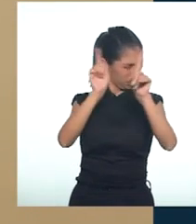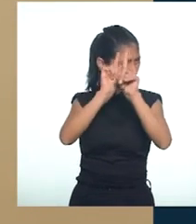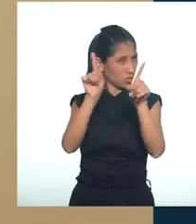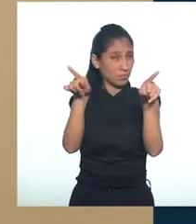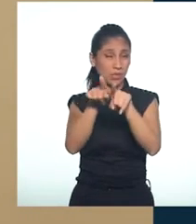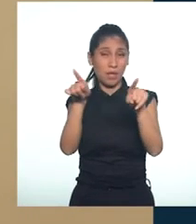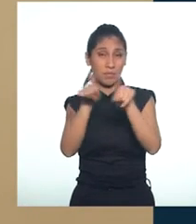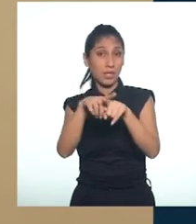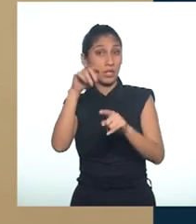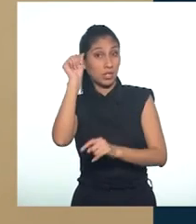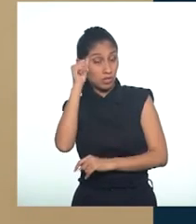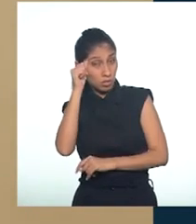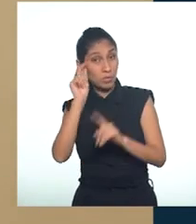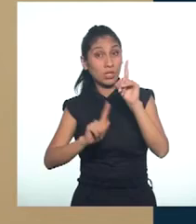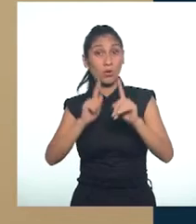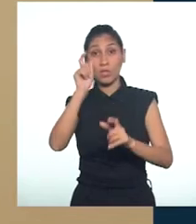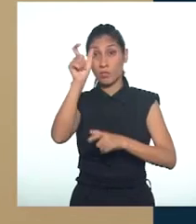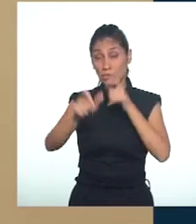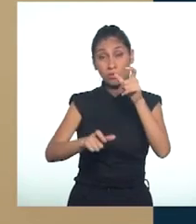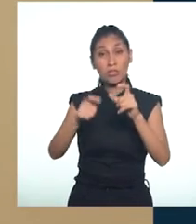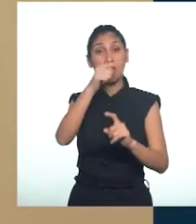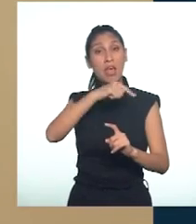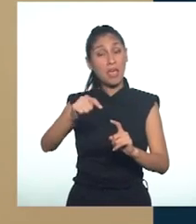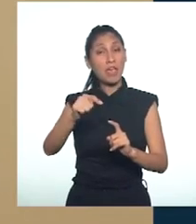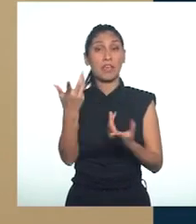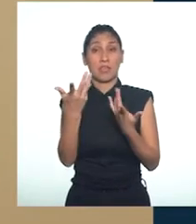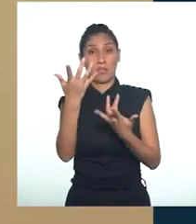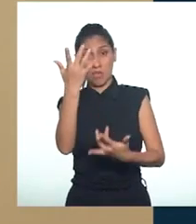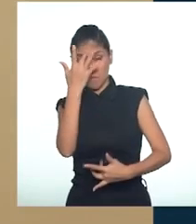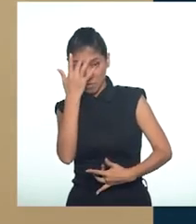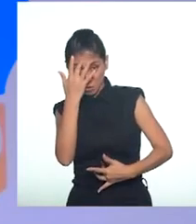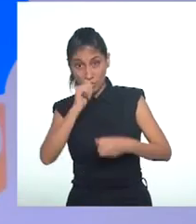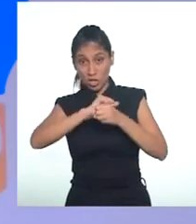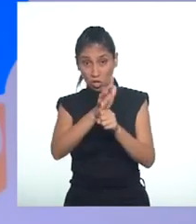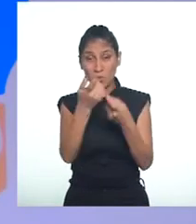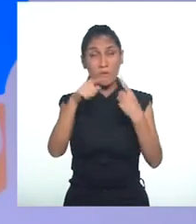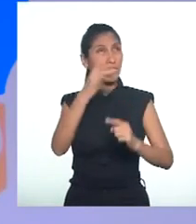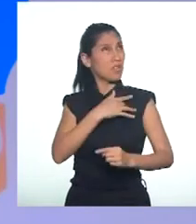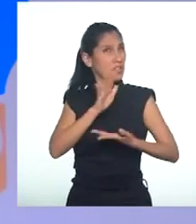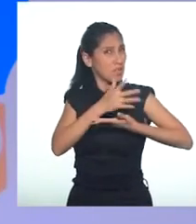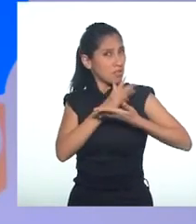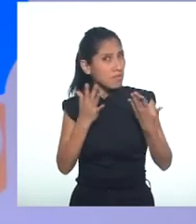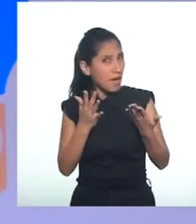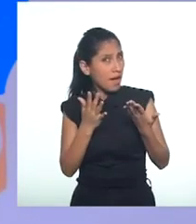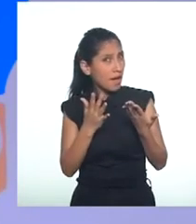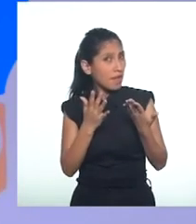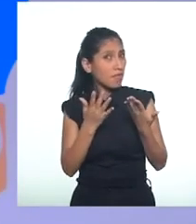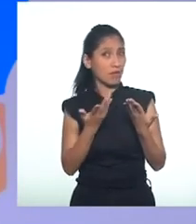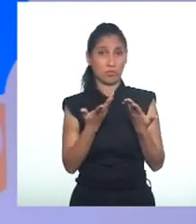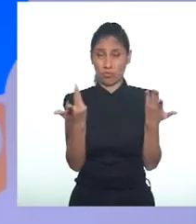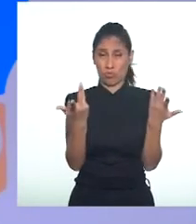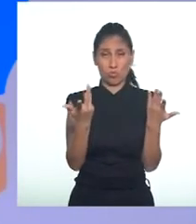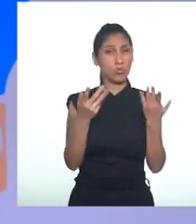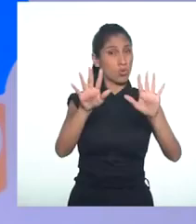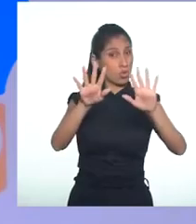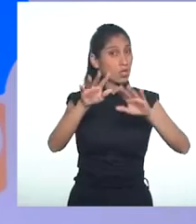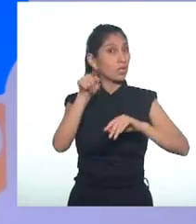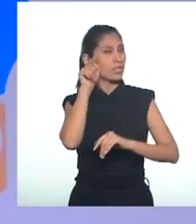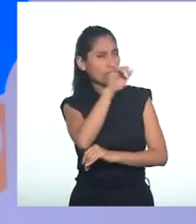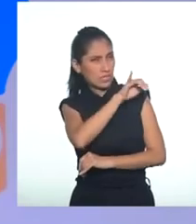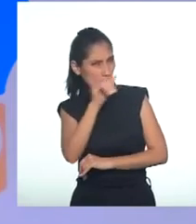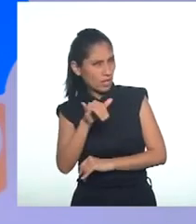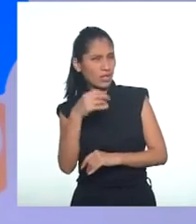las personas que son asintomáticas también contagian. Así que si sales positivo, pero no tienes los